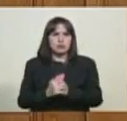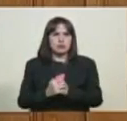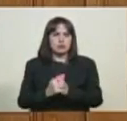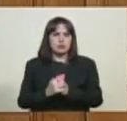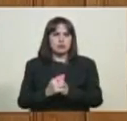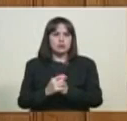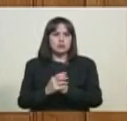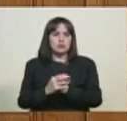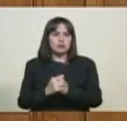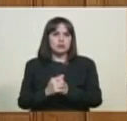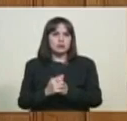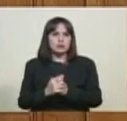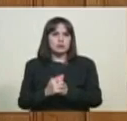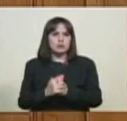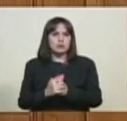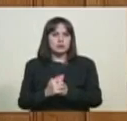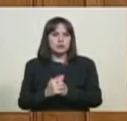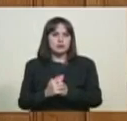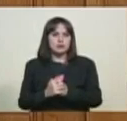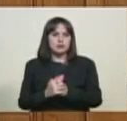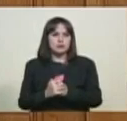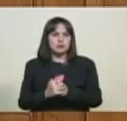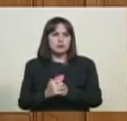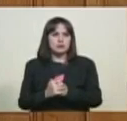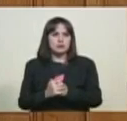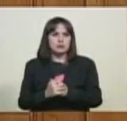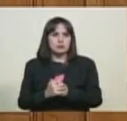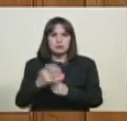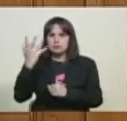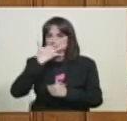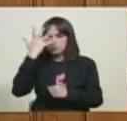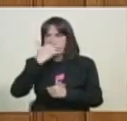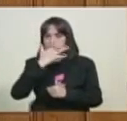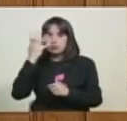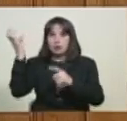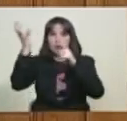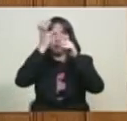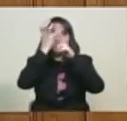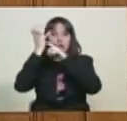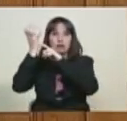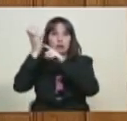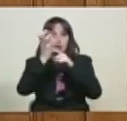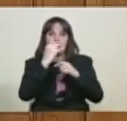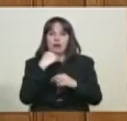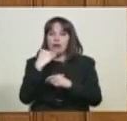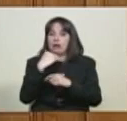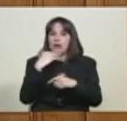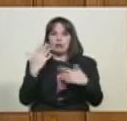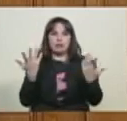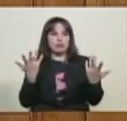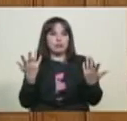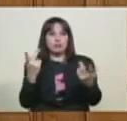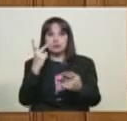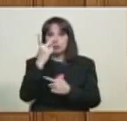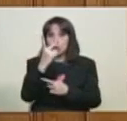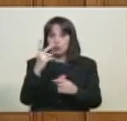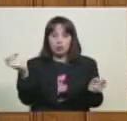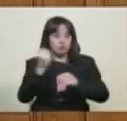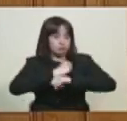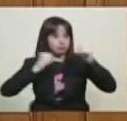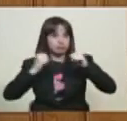Este grupo de Curamichate levanta, se le desorienta y es la segunda explosión. La segunda